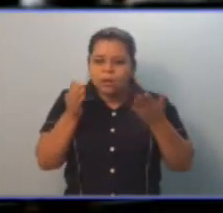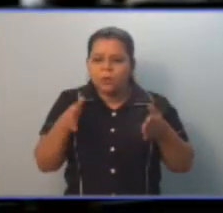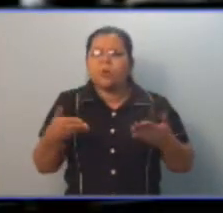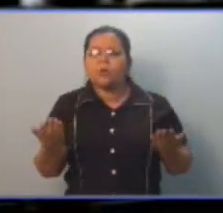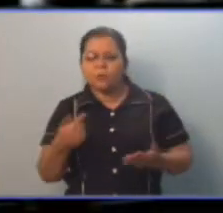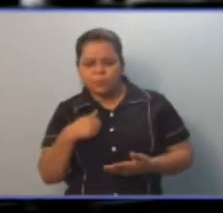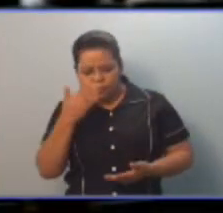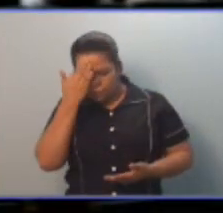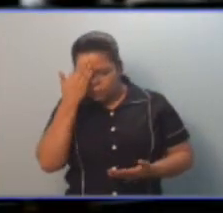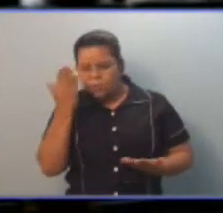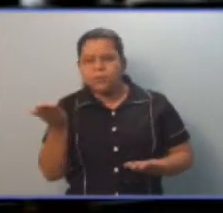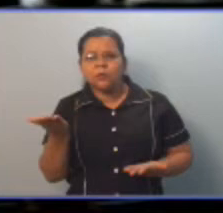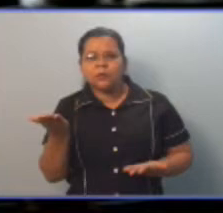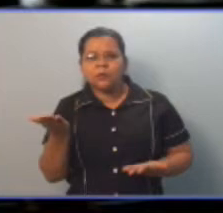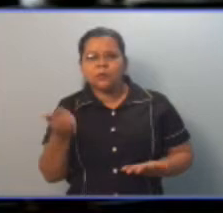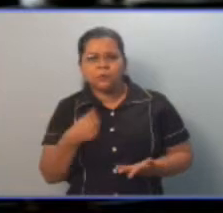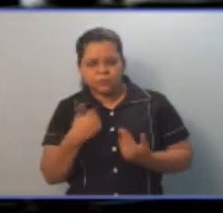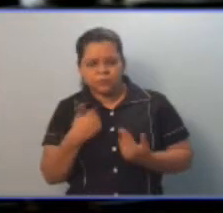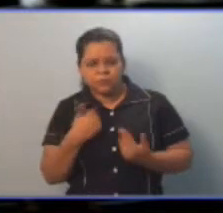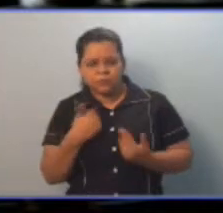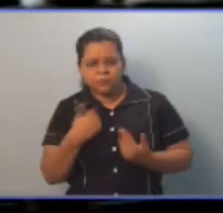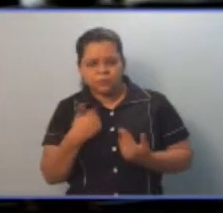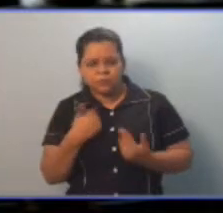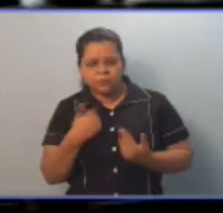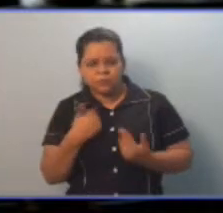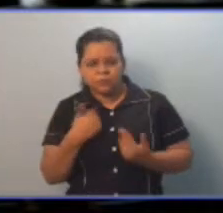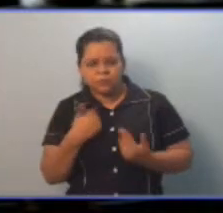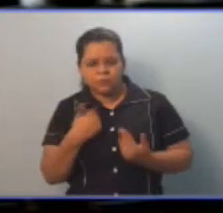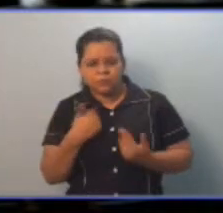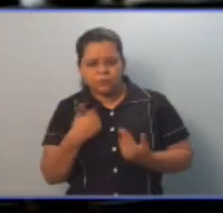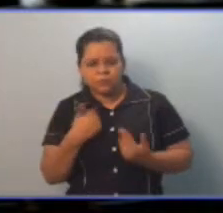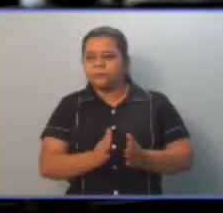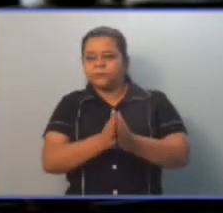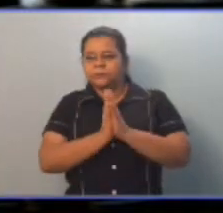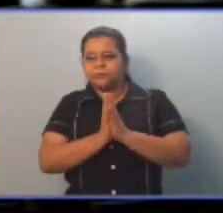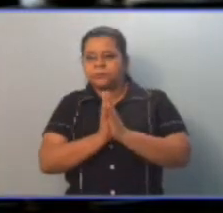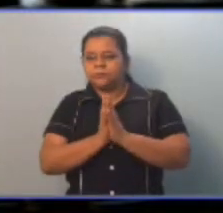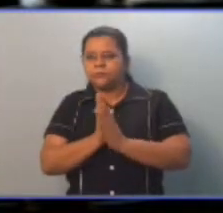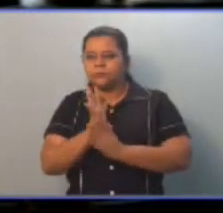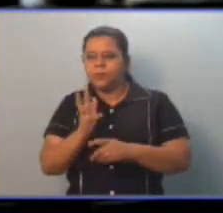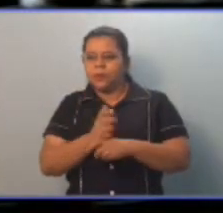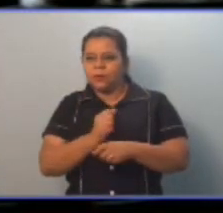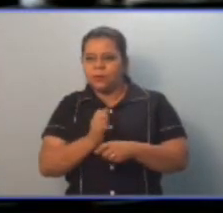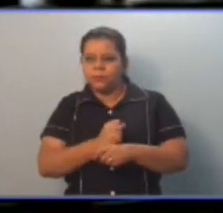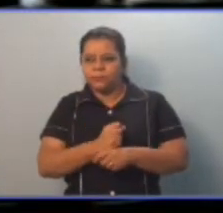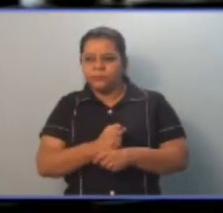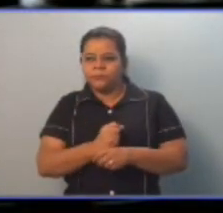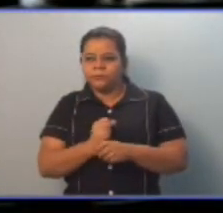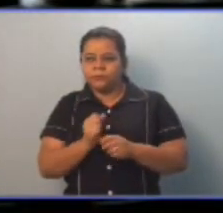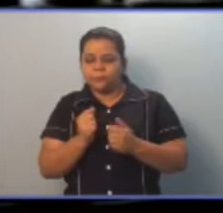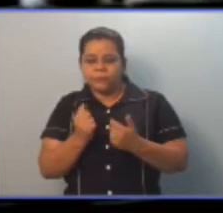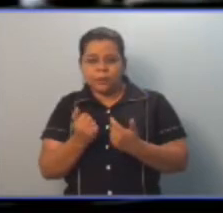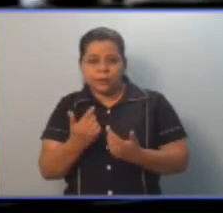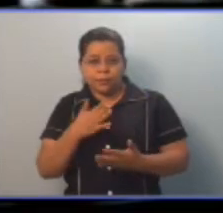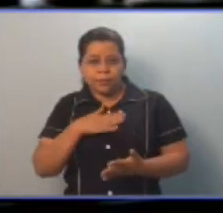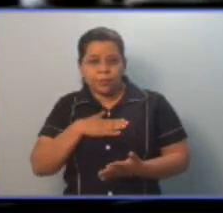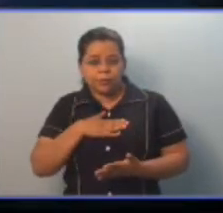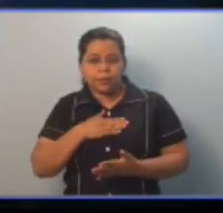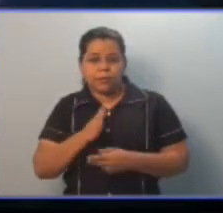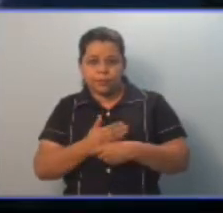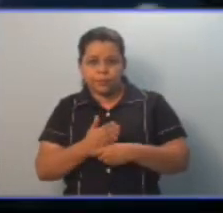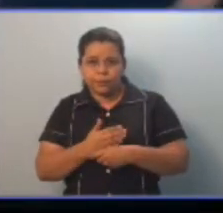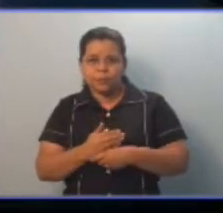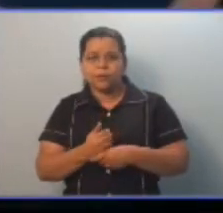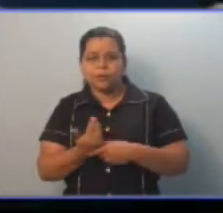sabemos? Yo quiero confesar, y perdón que abuse, señor coordinador, que como secretario general del Partido Demócrata Cristiano,